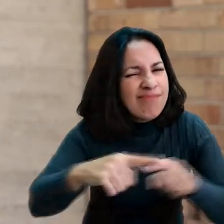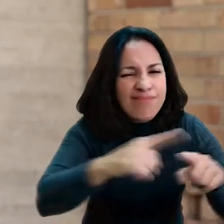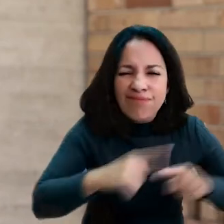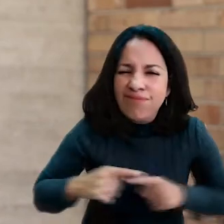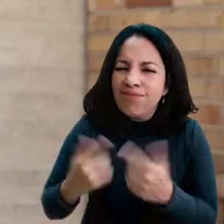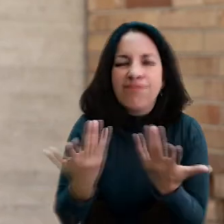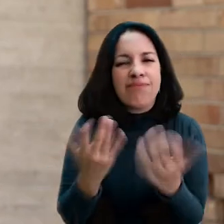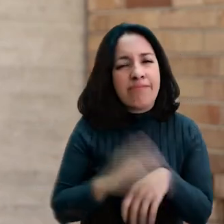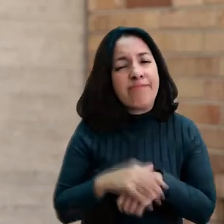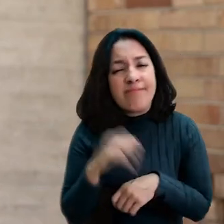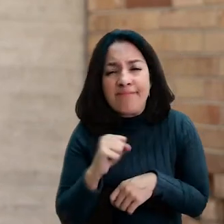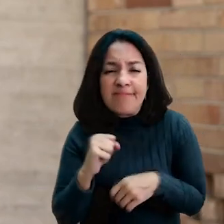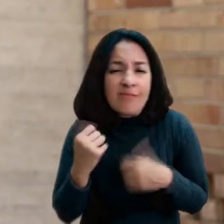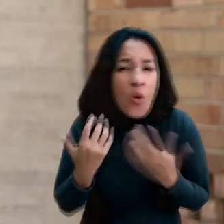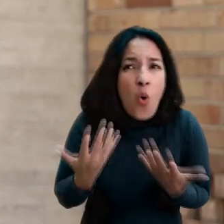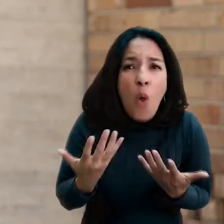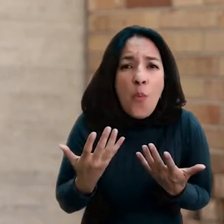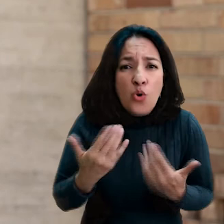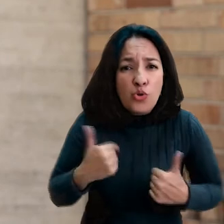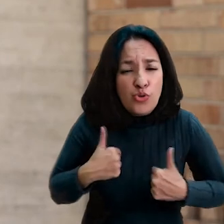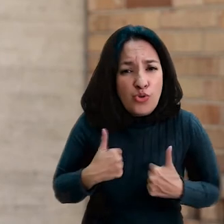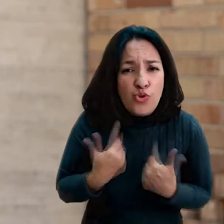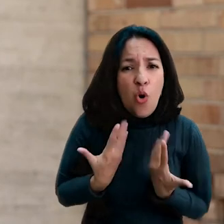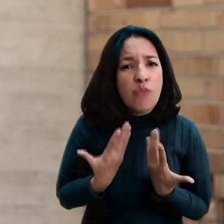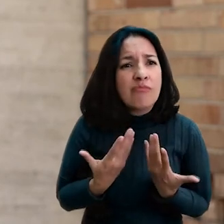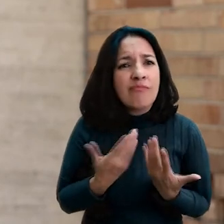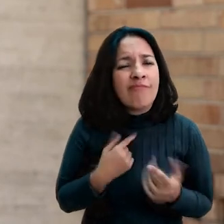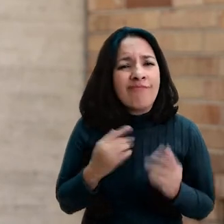ese otro mundo también, que es el otro, la otra y el otro.